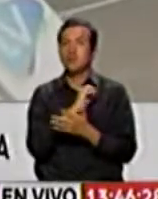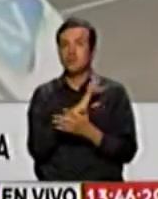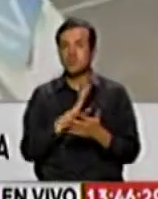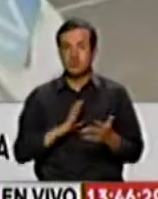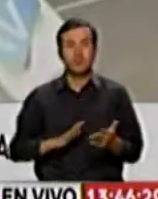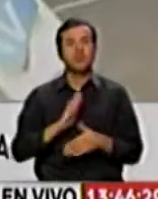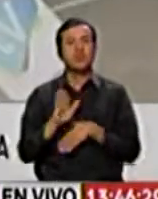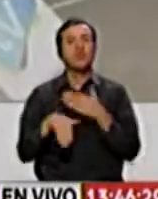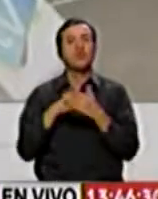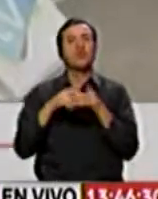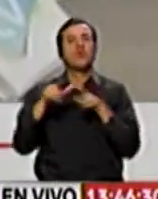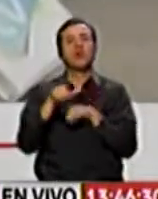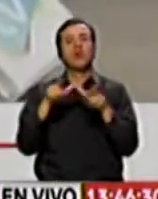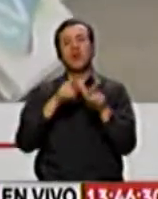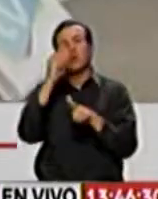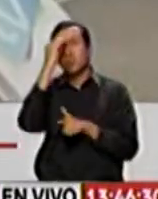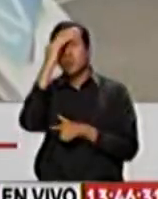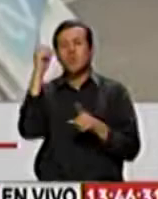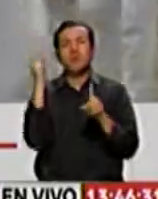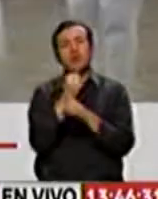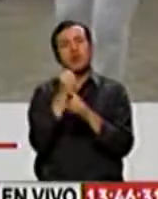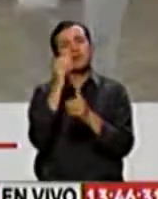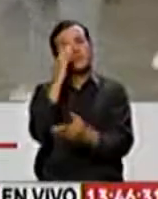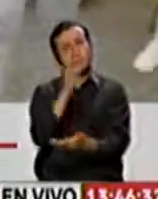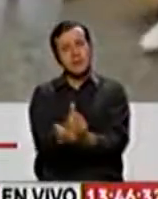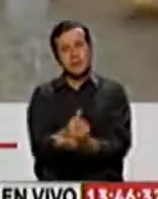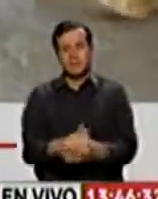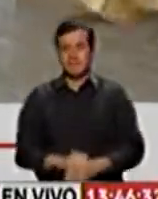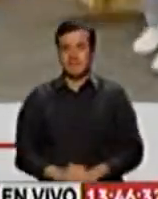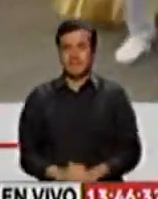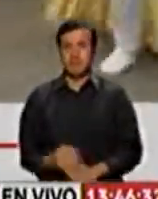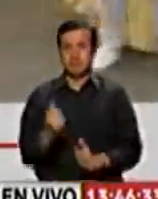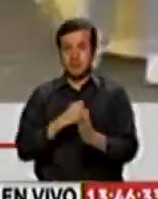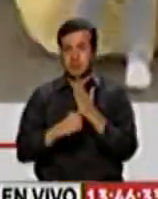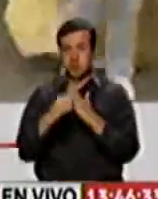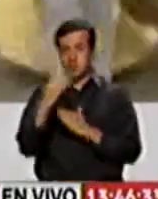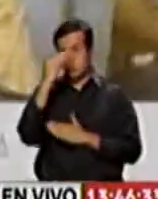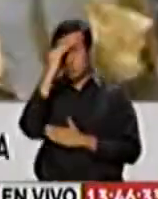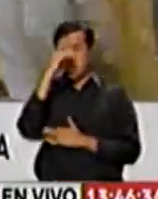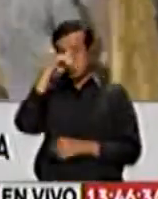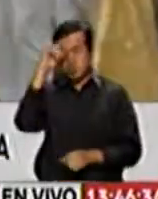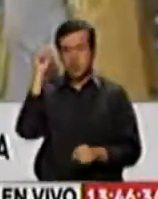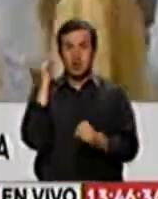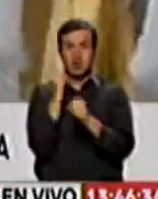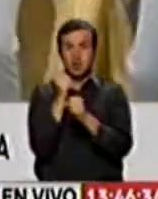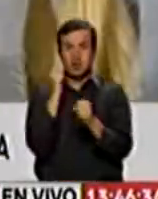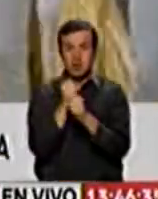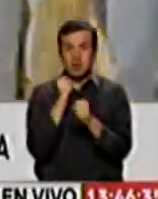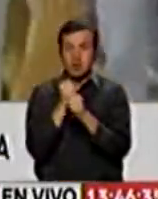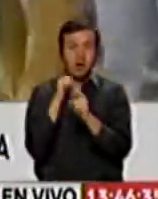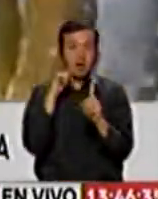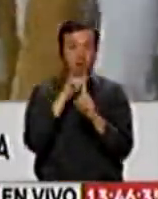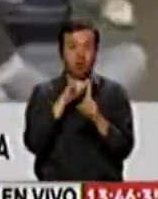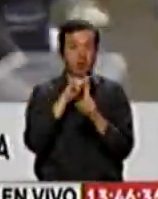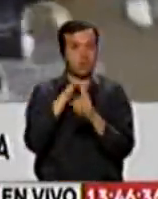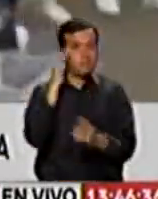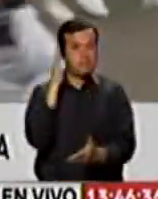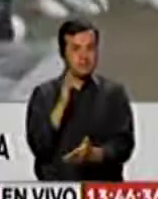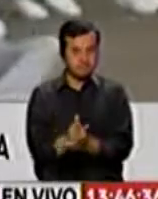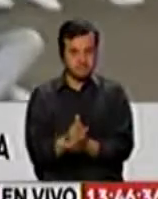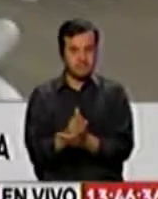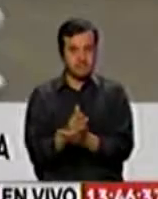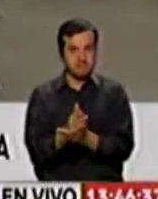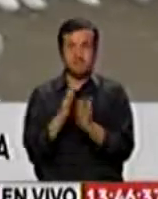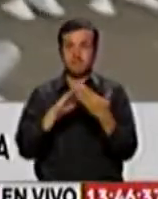todos los espacios educativos para erradicar la violencia. El Ministerio de Educación trabaja para erradicar el bullying en los planteles educativos y